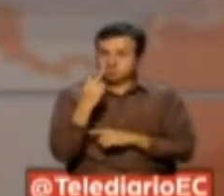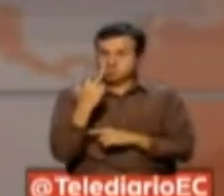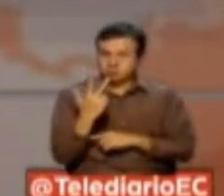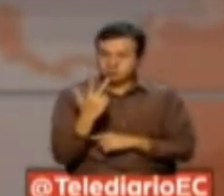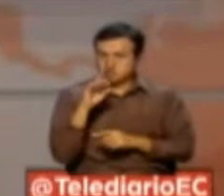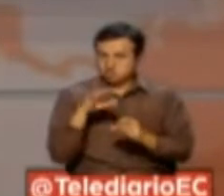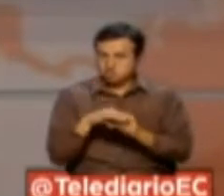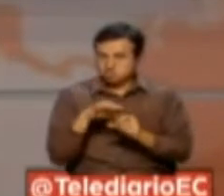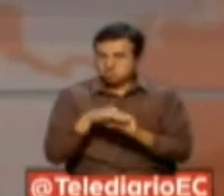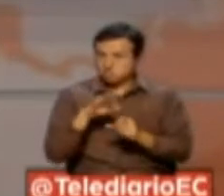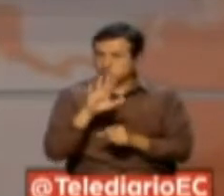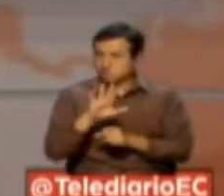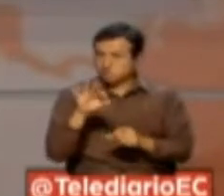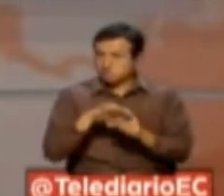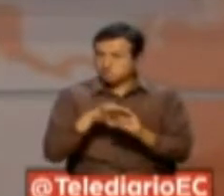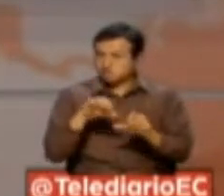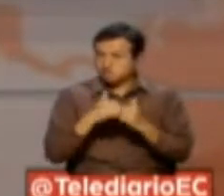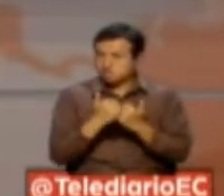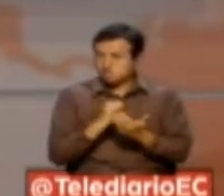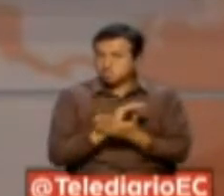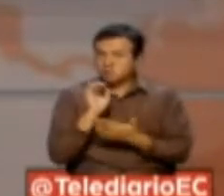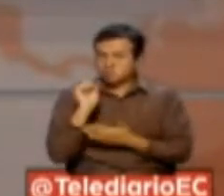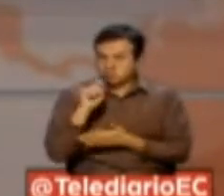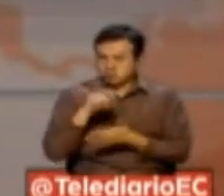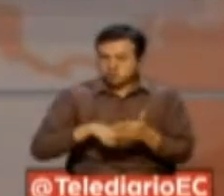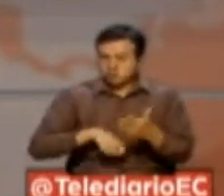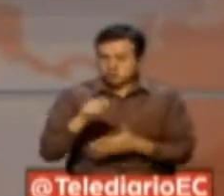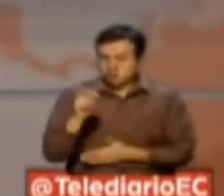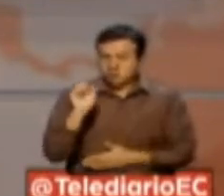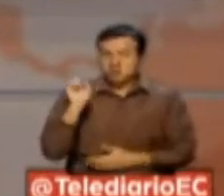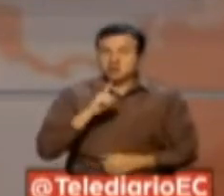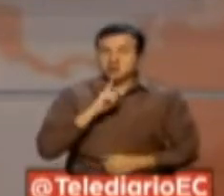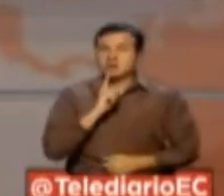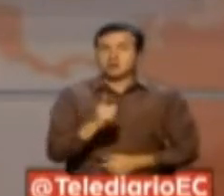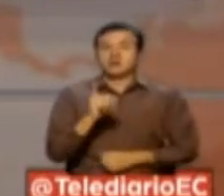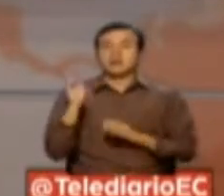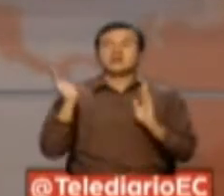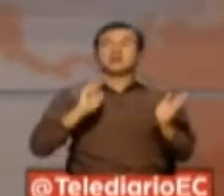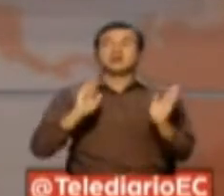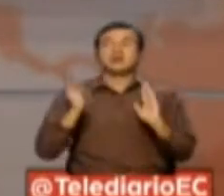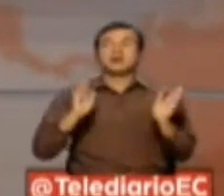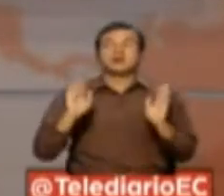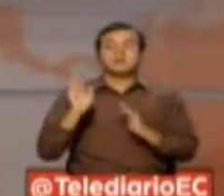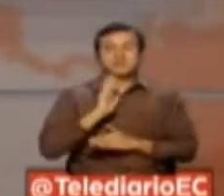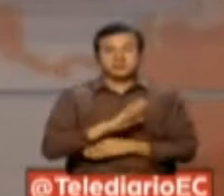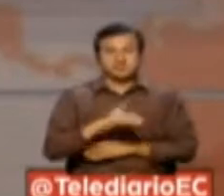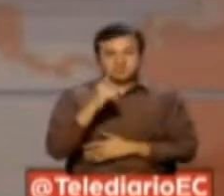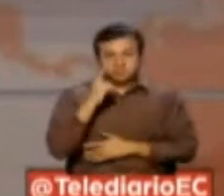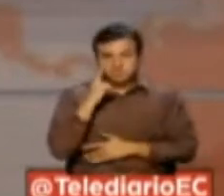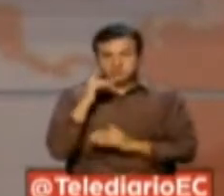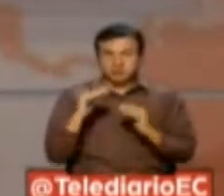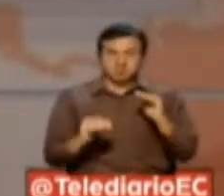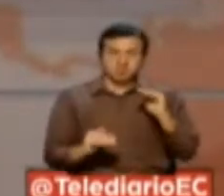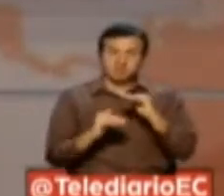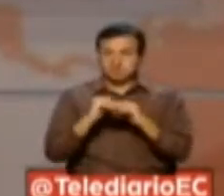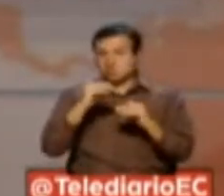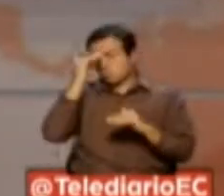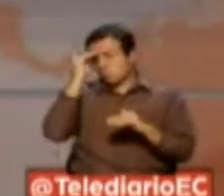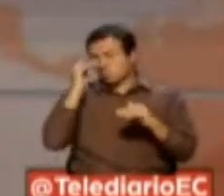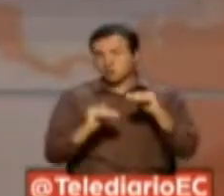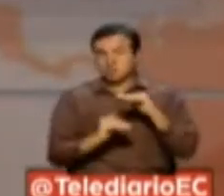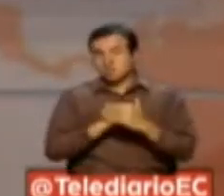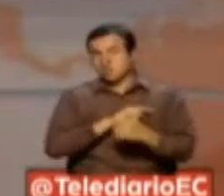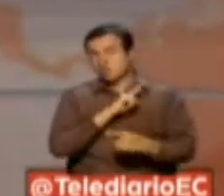de la asamblea se apruebe y por ti temporalmente se eleve el techo de la deuda